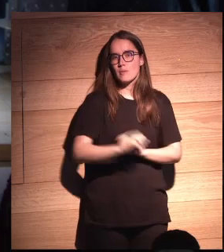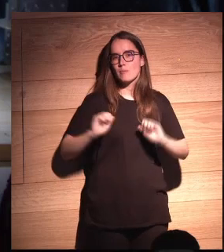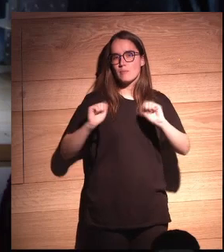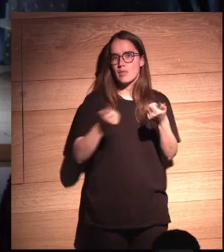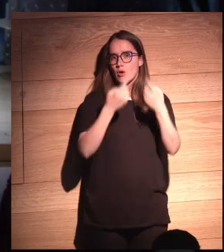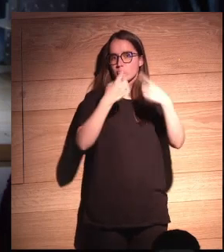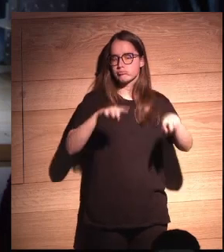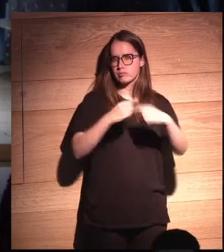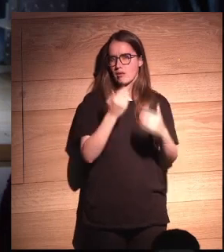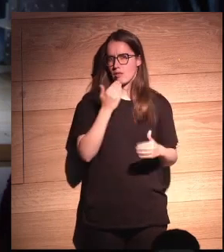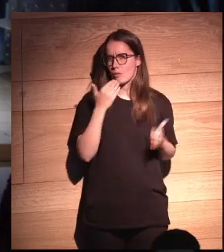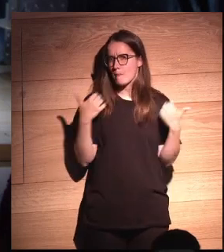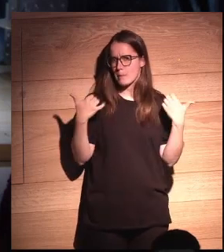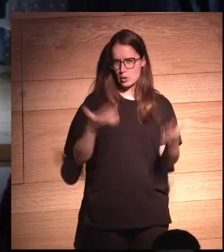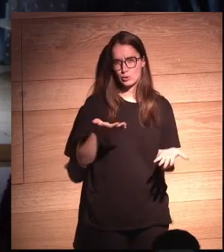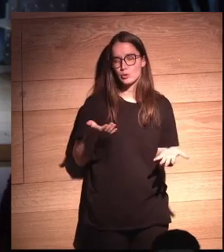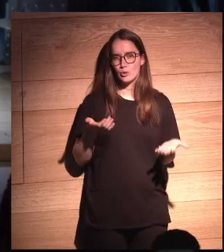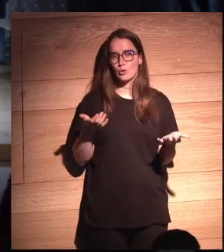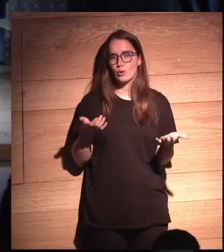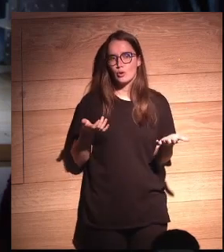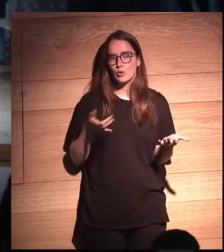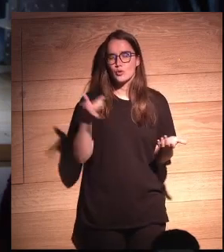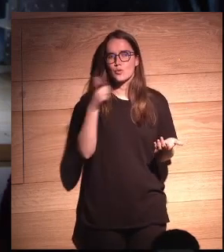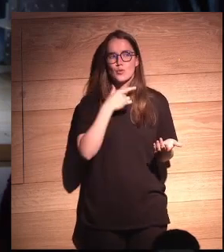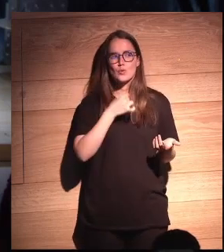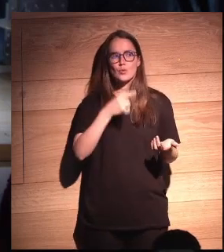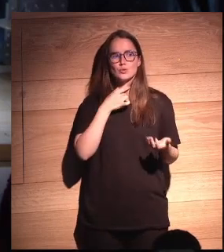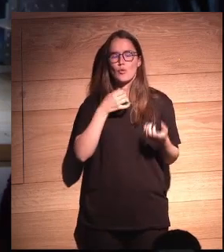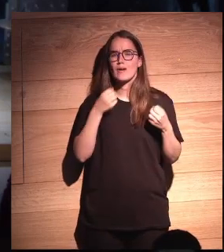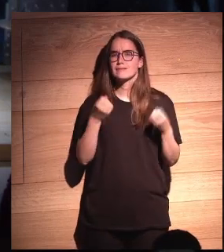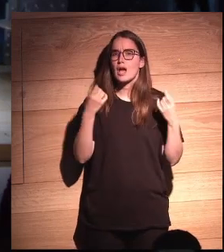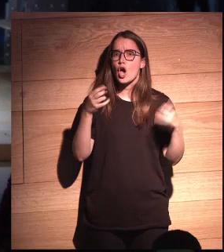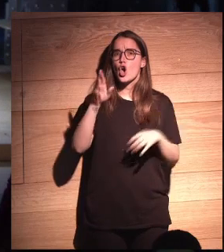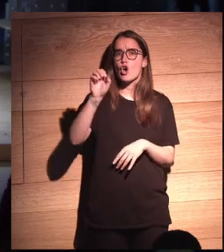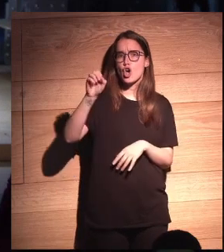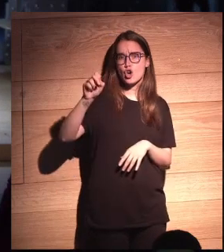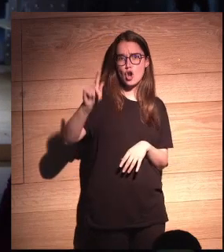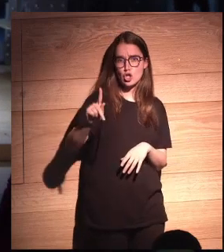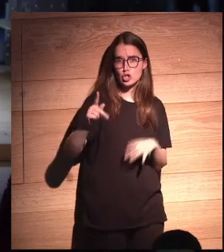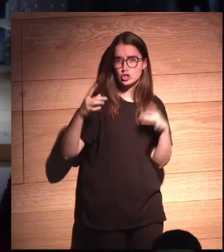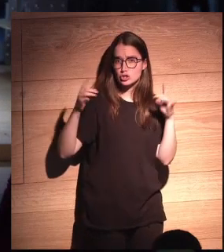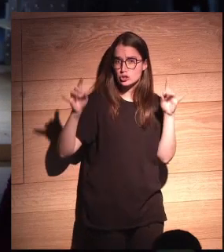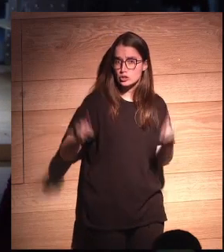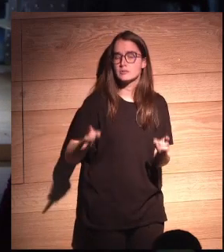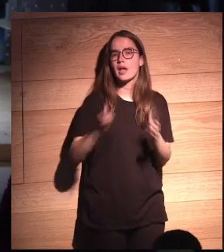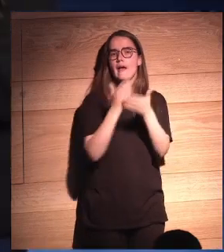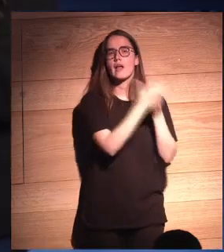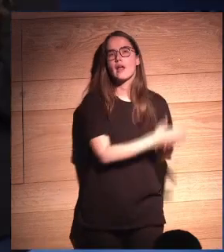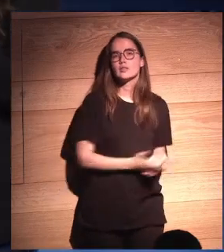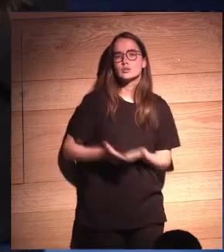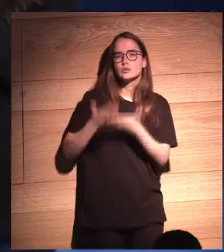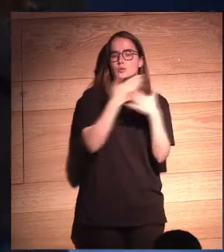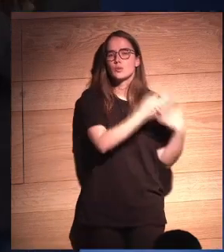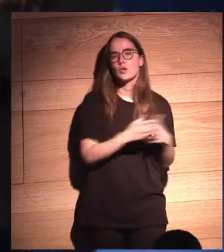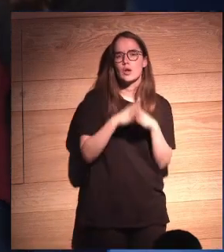empezó componiendo a muy temprana edad y con un gusto por el rock and roll, ¿no? Y estudió